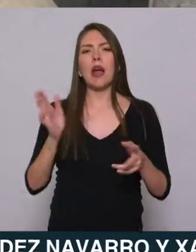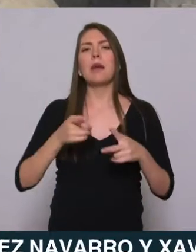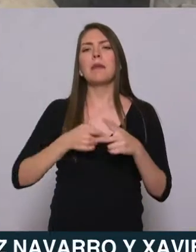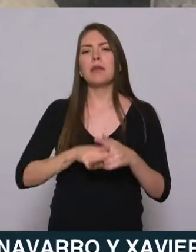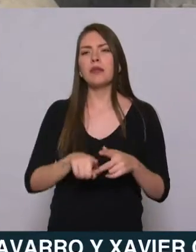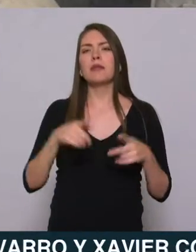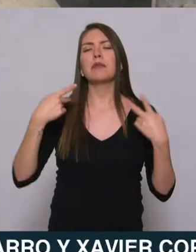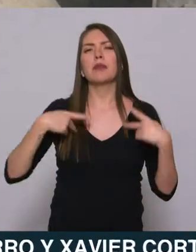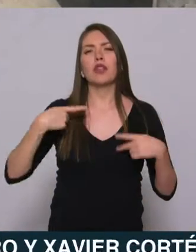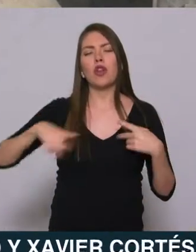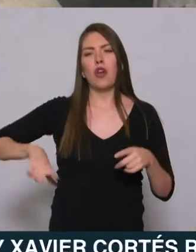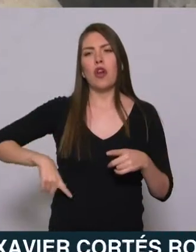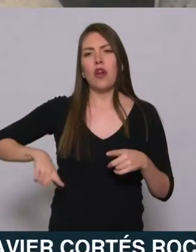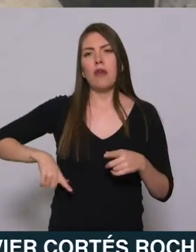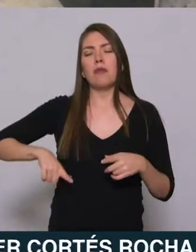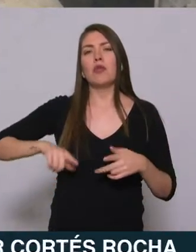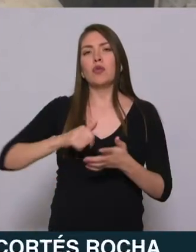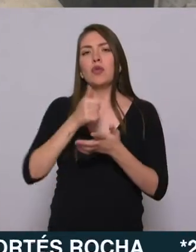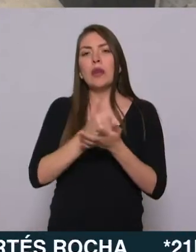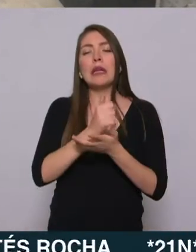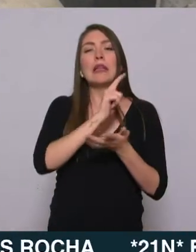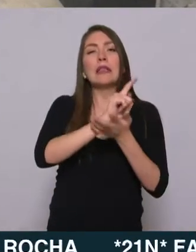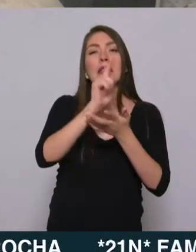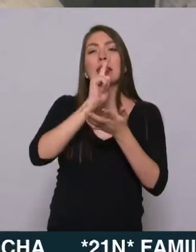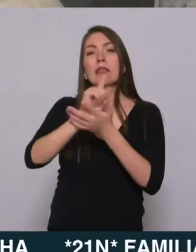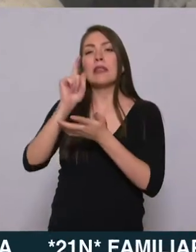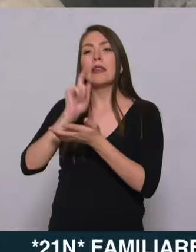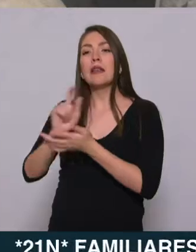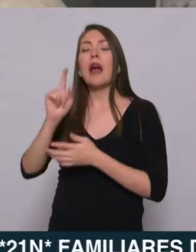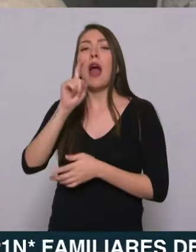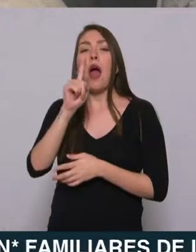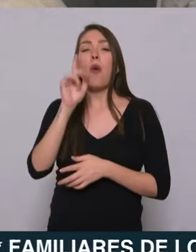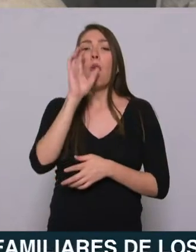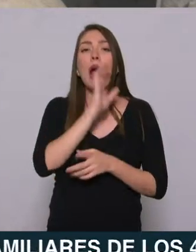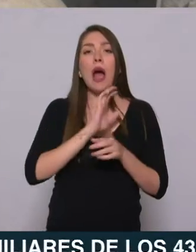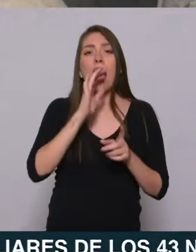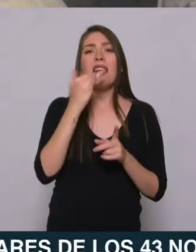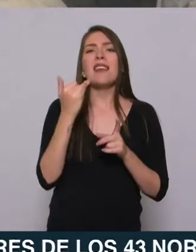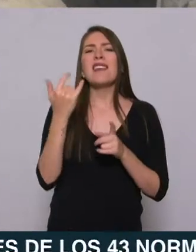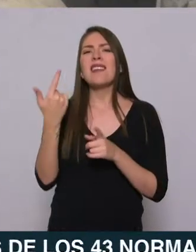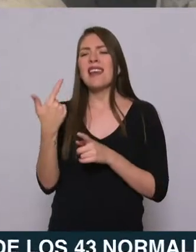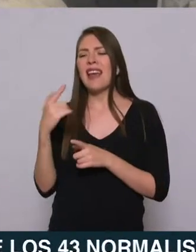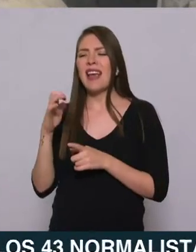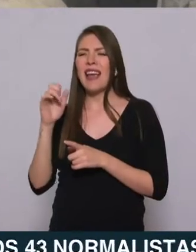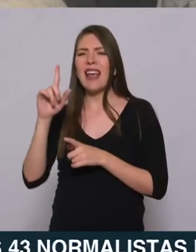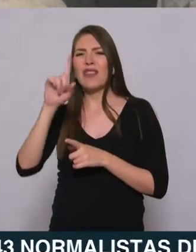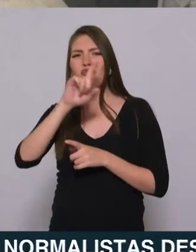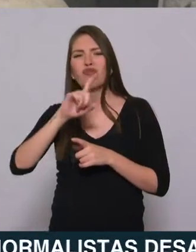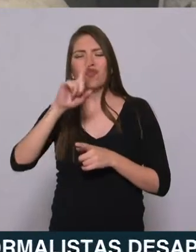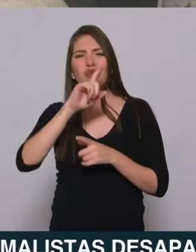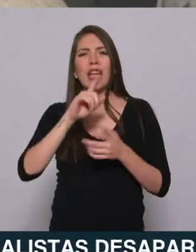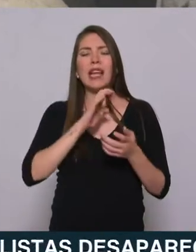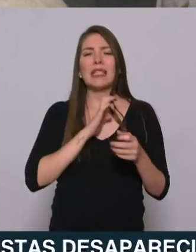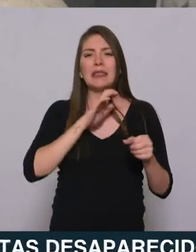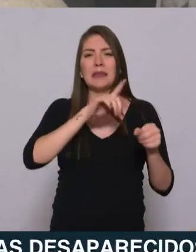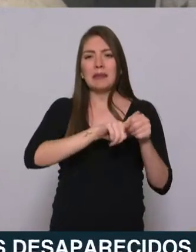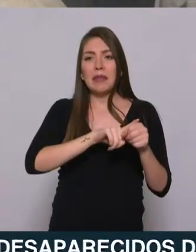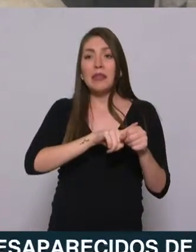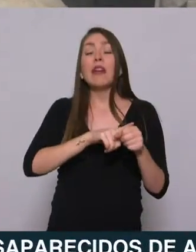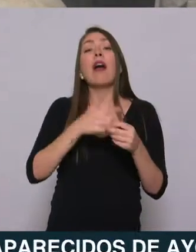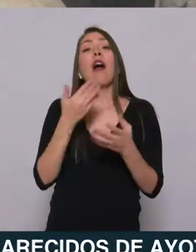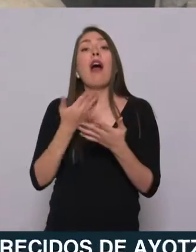ciudad con agua caliente y un gel especial. Vamos a revisar, están los especialistas ahora